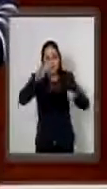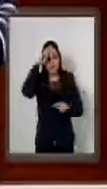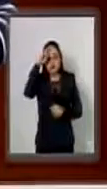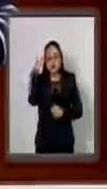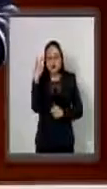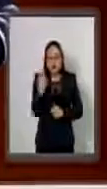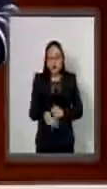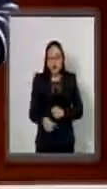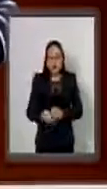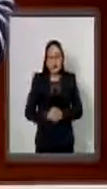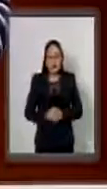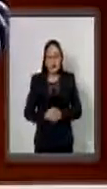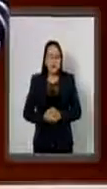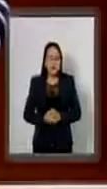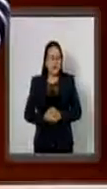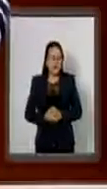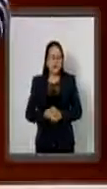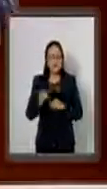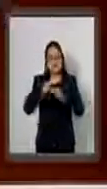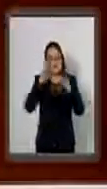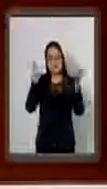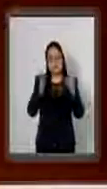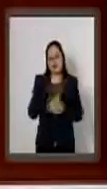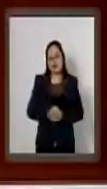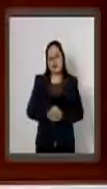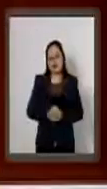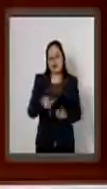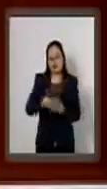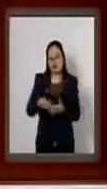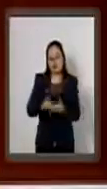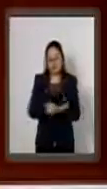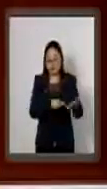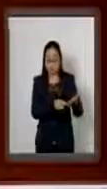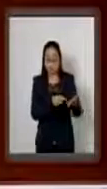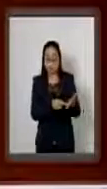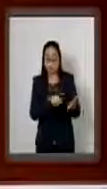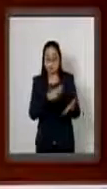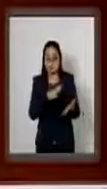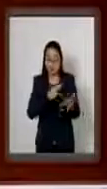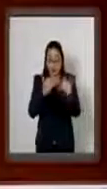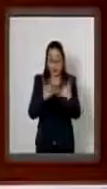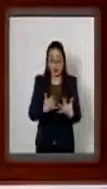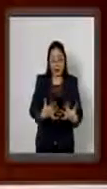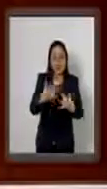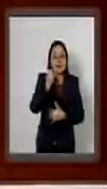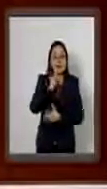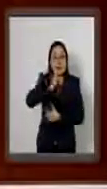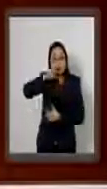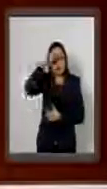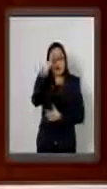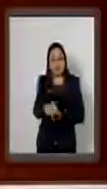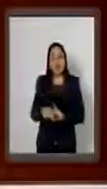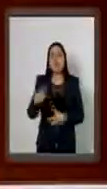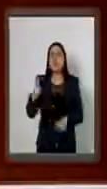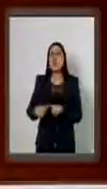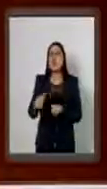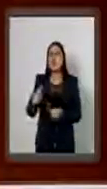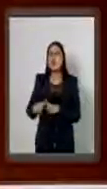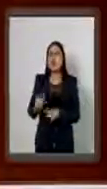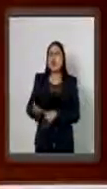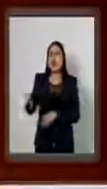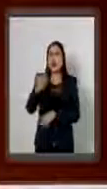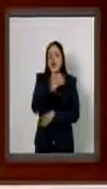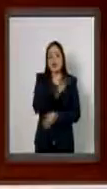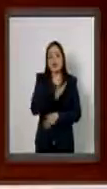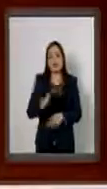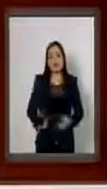Estados Mexicanos. Por cierto, aquí tenemos en este Senado de la República a quien presidía